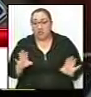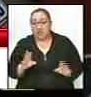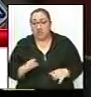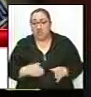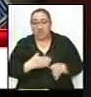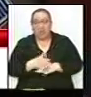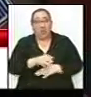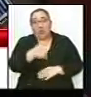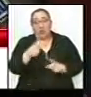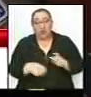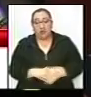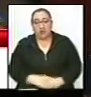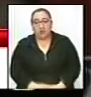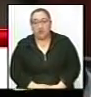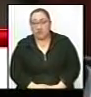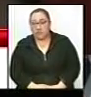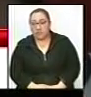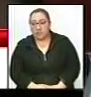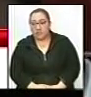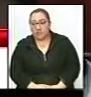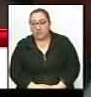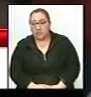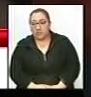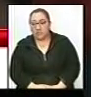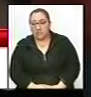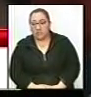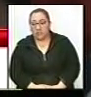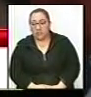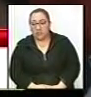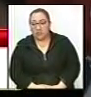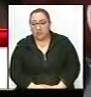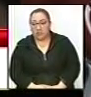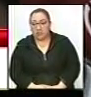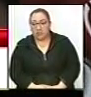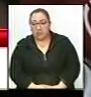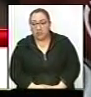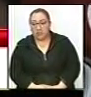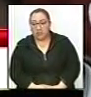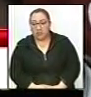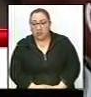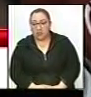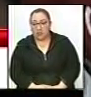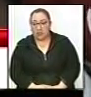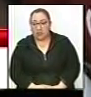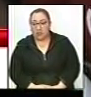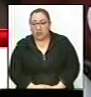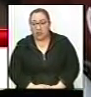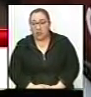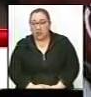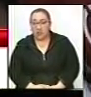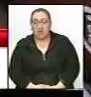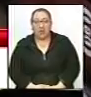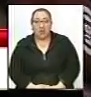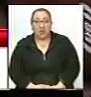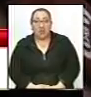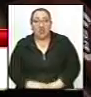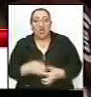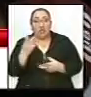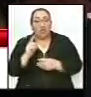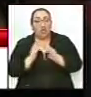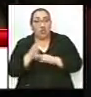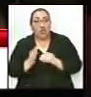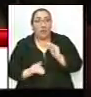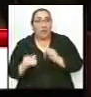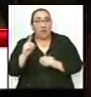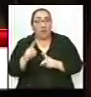entrará otra persona. Eso fue para fortalecer la federación. Yo espero que esto no llegue a mayores y que el Perú pues no se vea perjudicado. Pero en